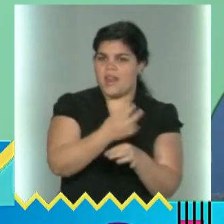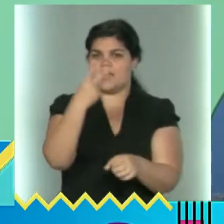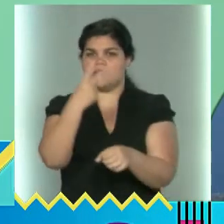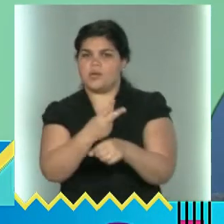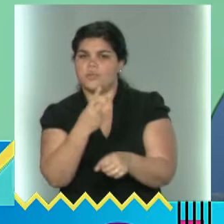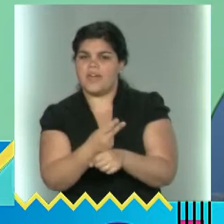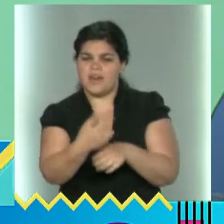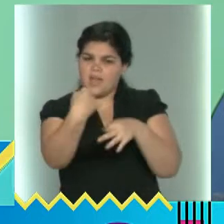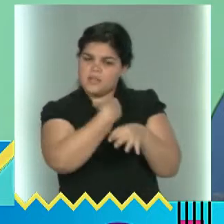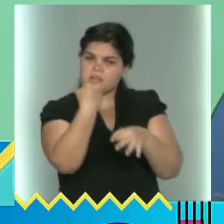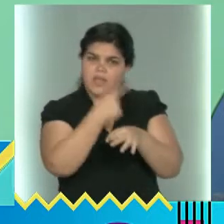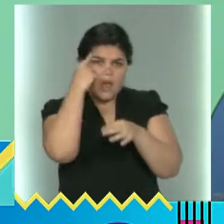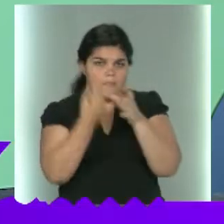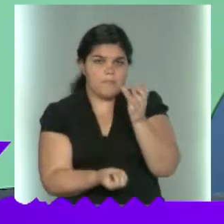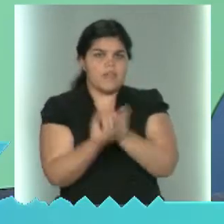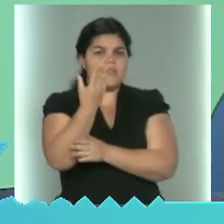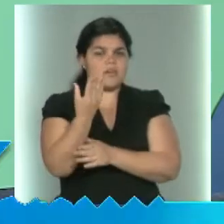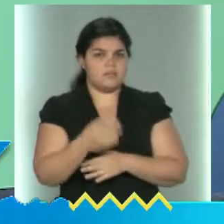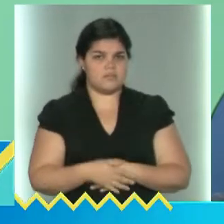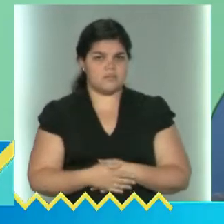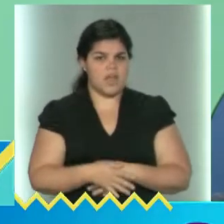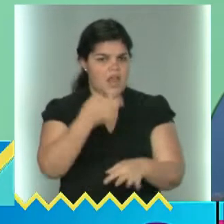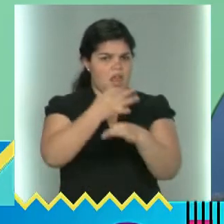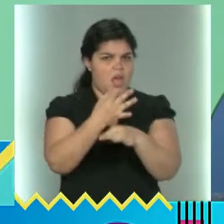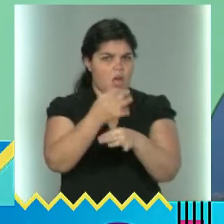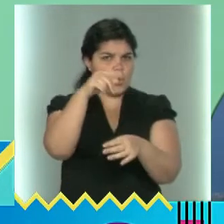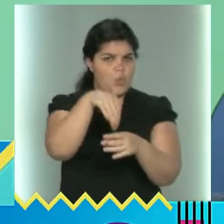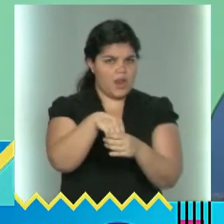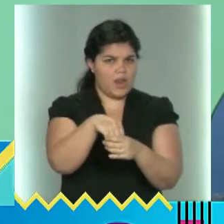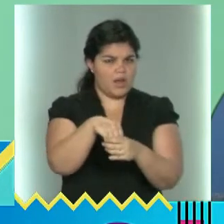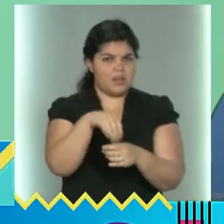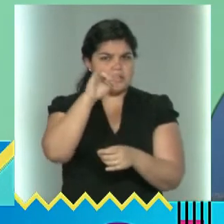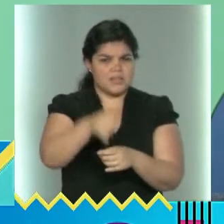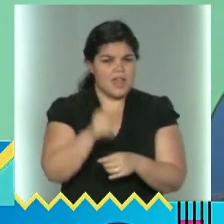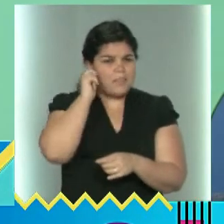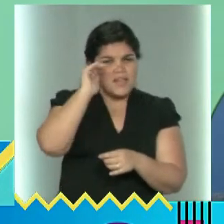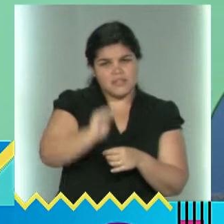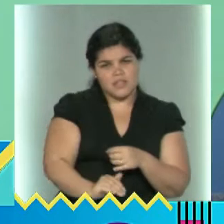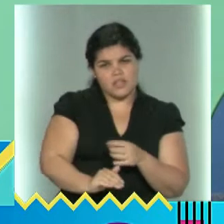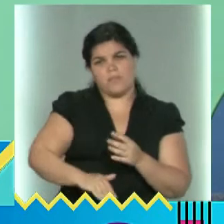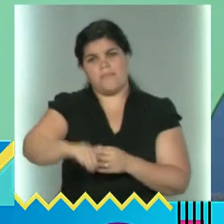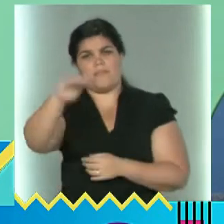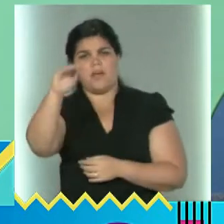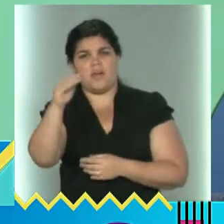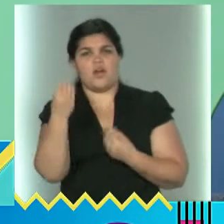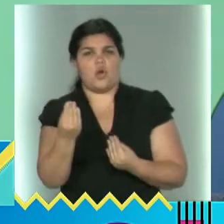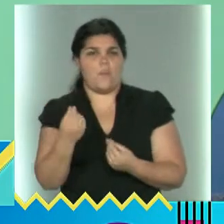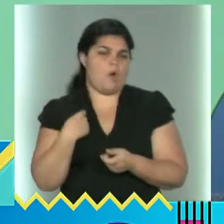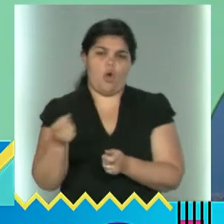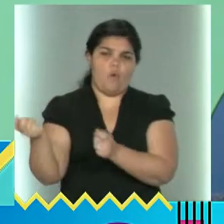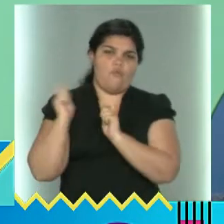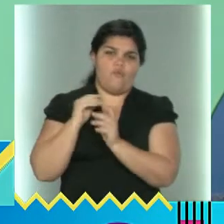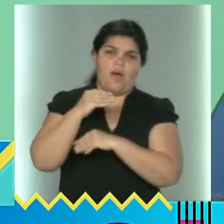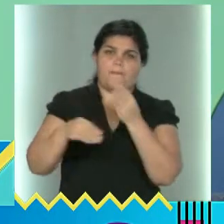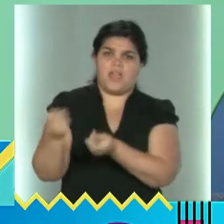nos enseñan a inventar. ¿Ustedes creen que nos enseñan en la corta edad, o es algo que viene de